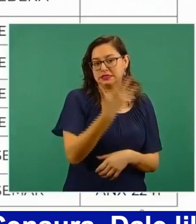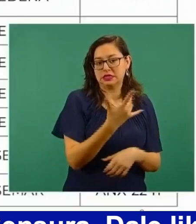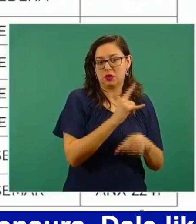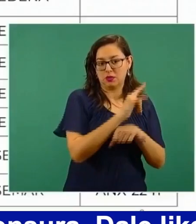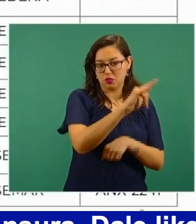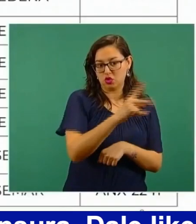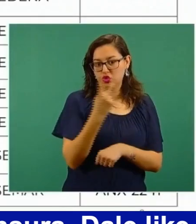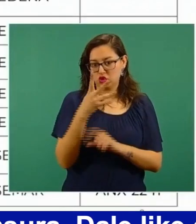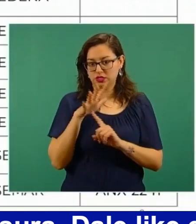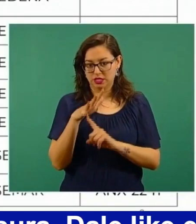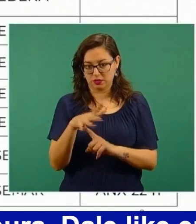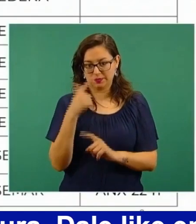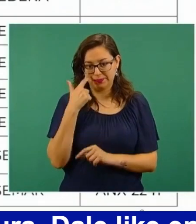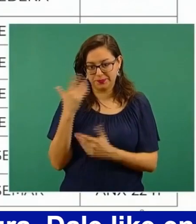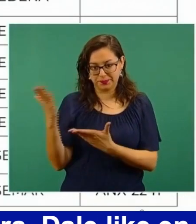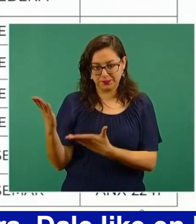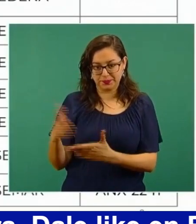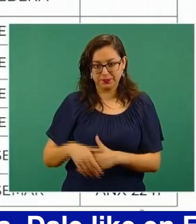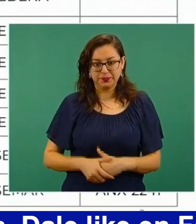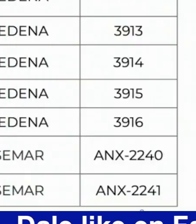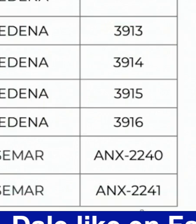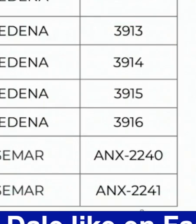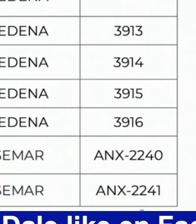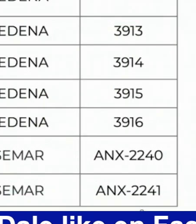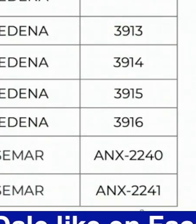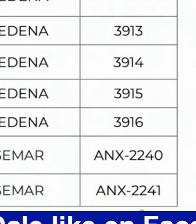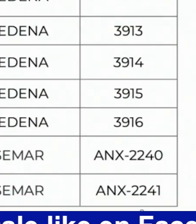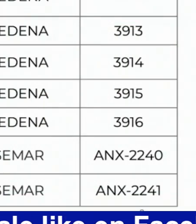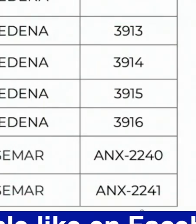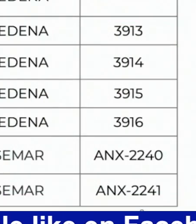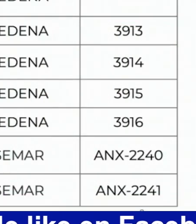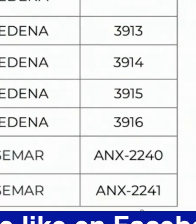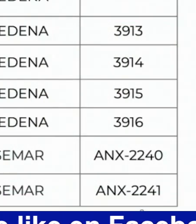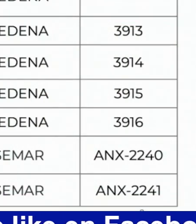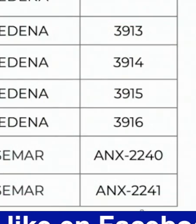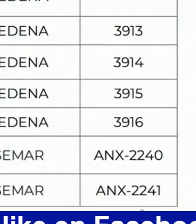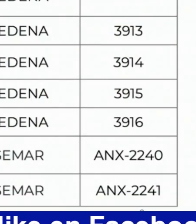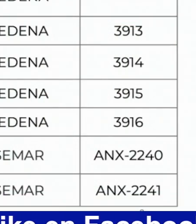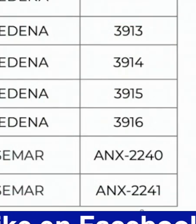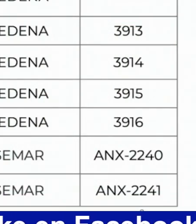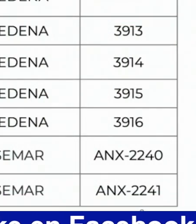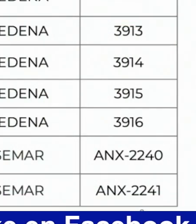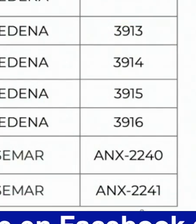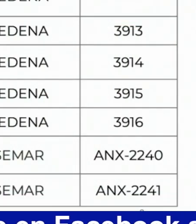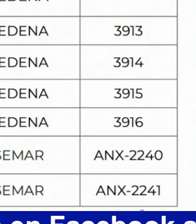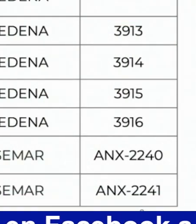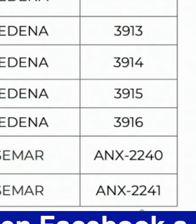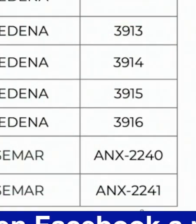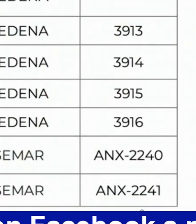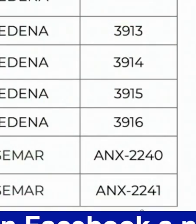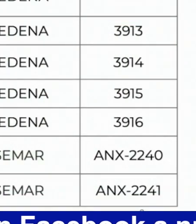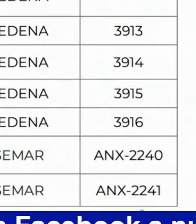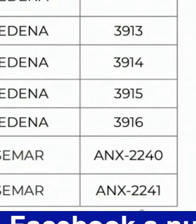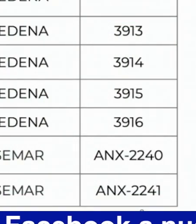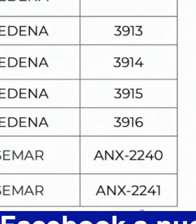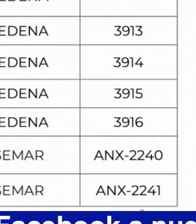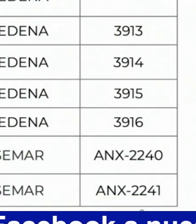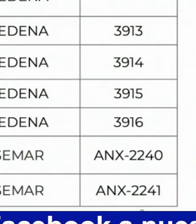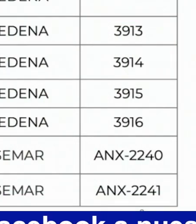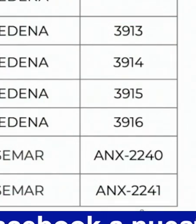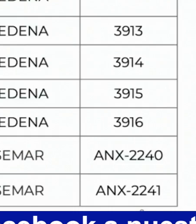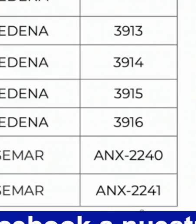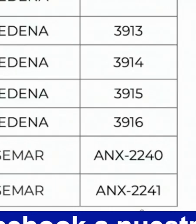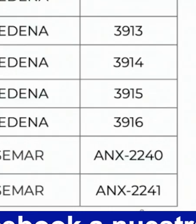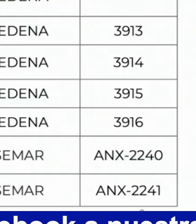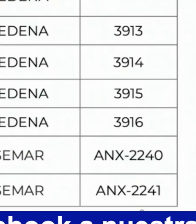helicópteros. Esta lista son de las aeronaves con mayor valor. Entonces, estamos esperando que puedan haber muchos compradores interesados, no solamente en